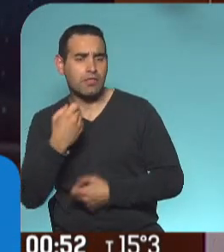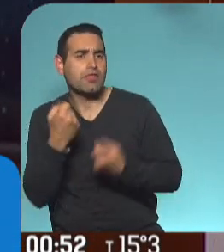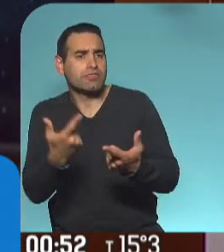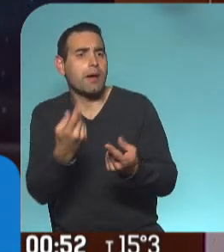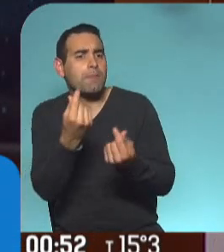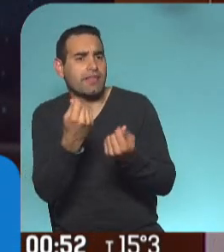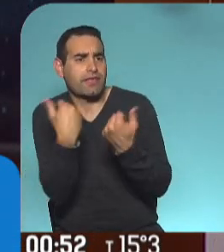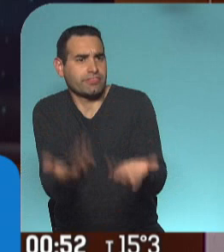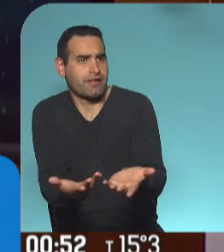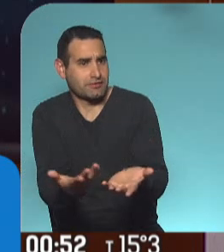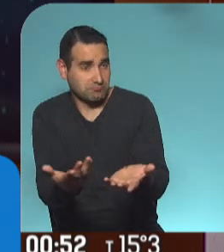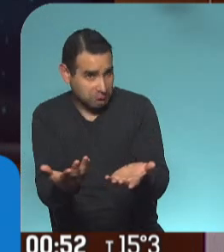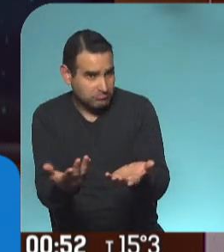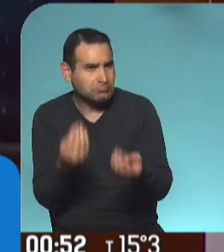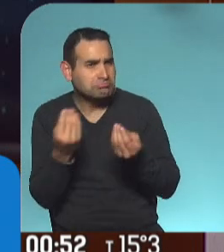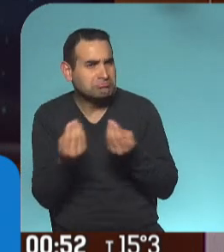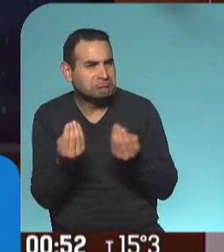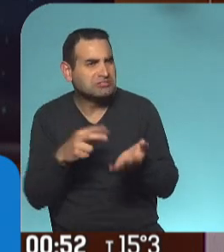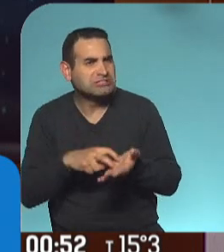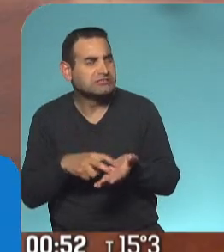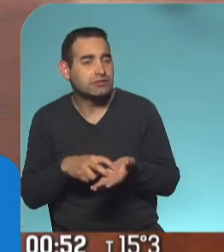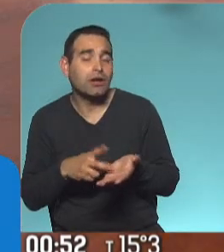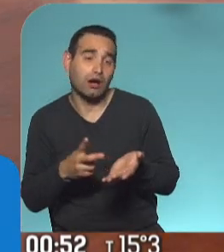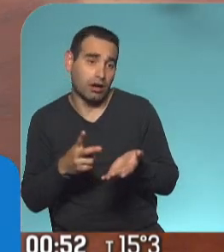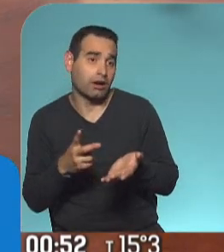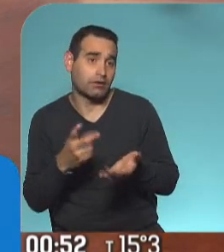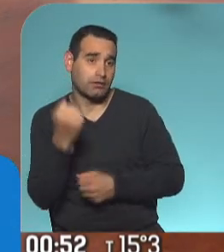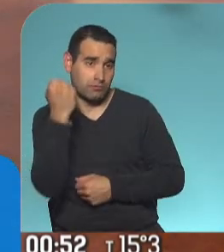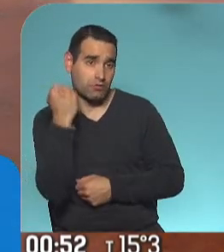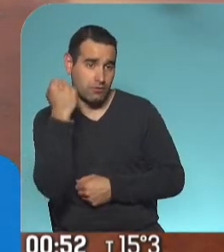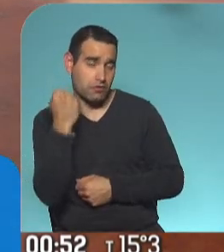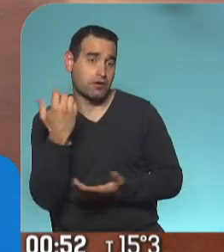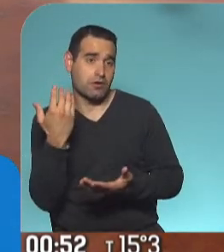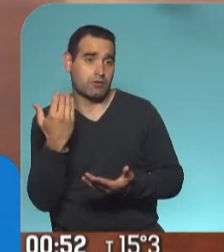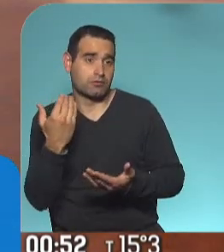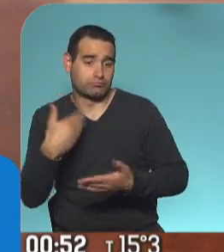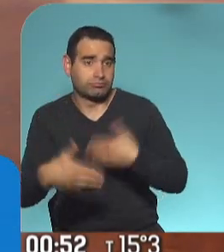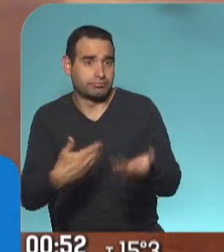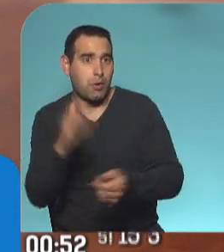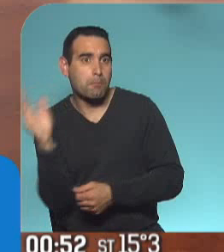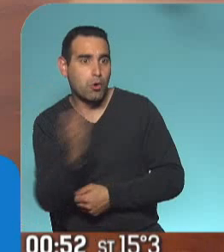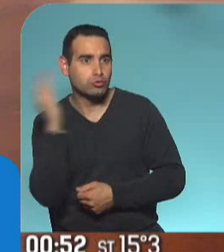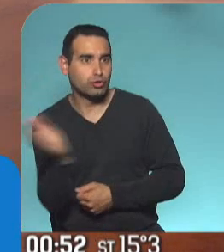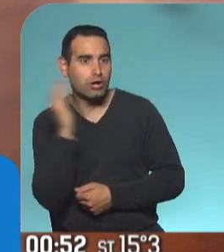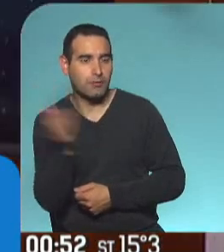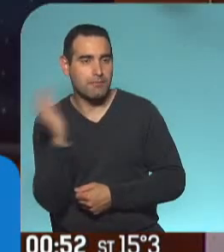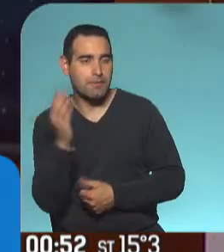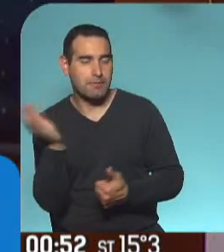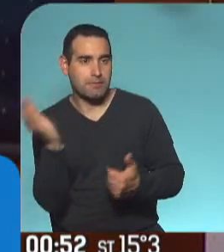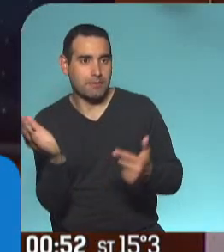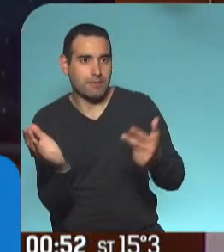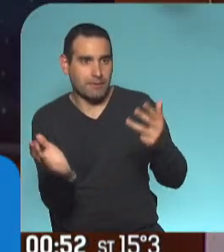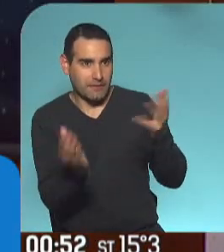lo que significa esto es precisamente poner en marcha el aparato productivo y hacerle